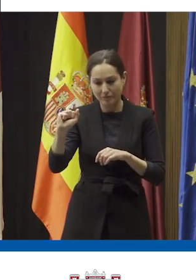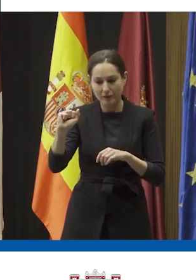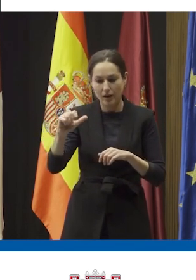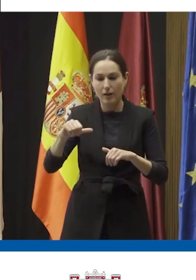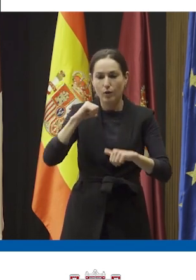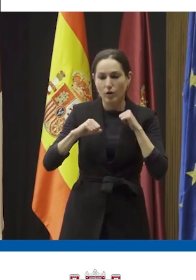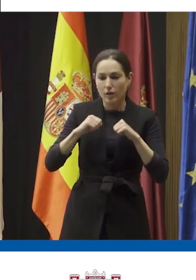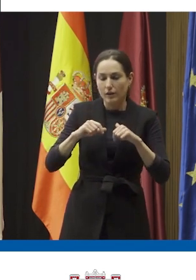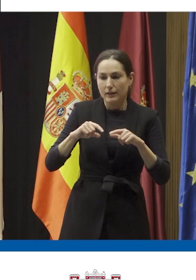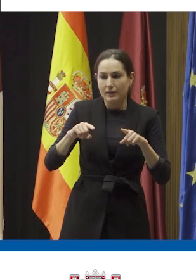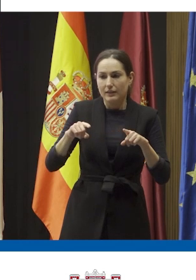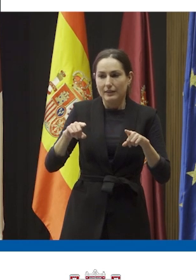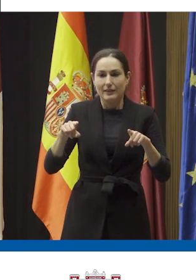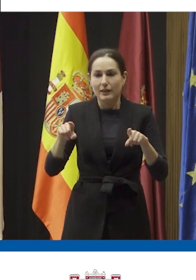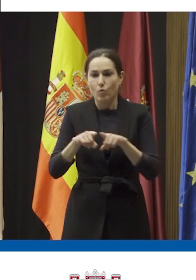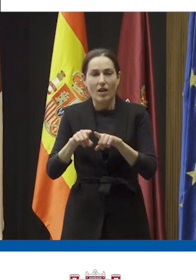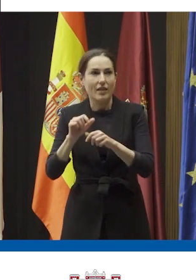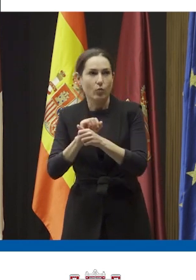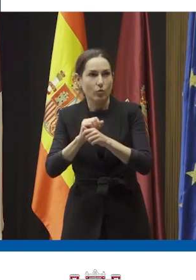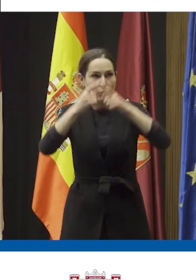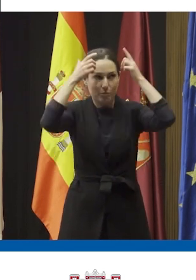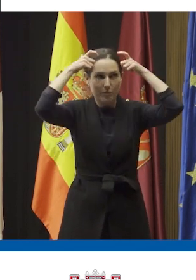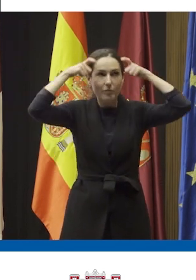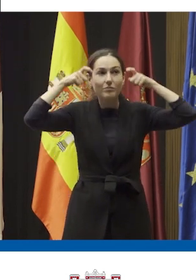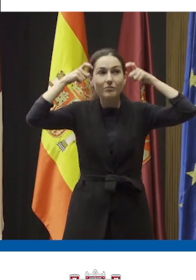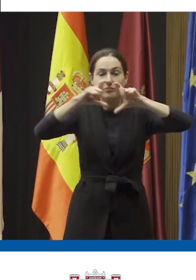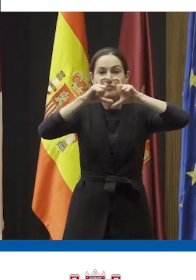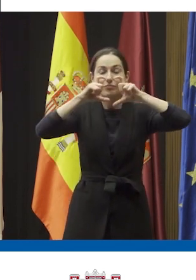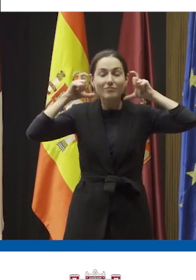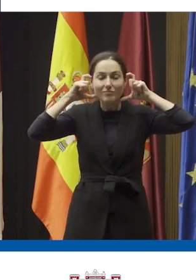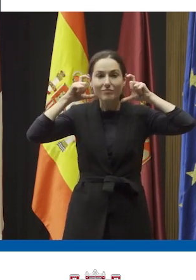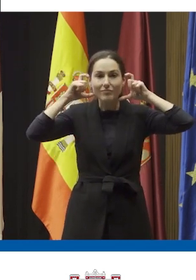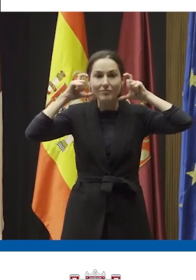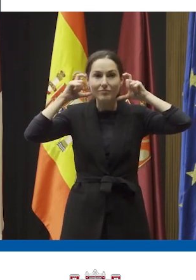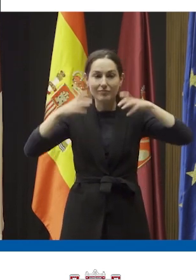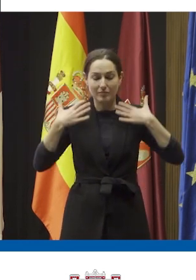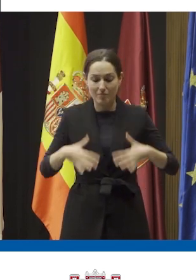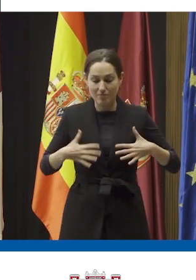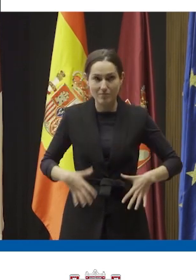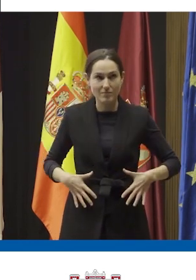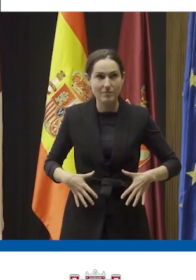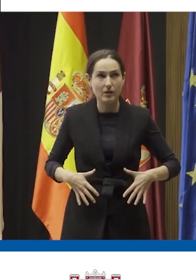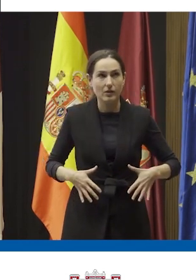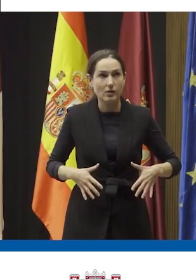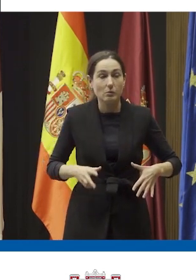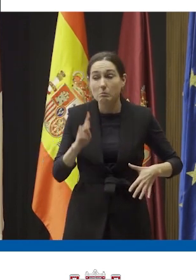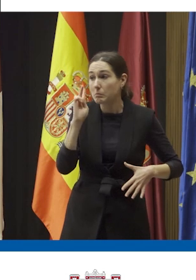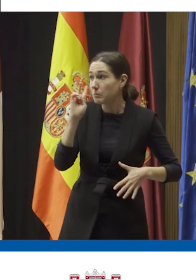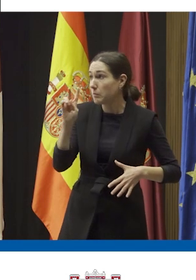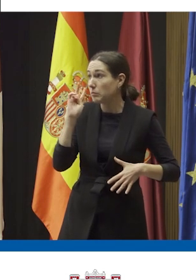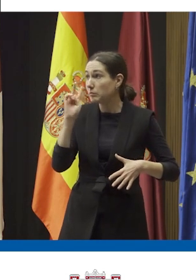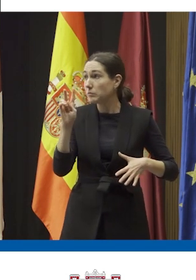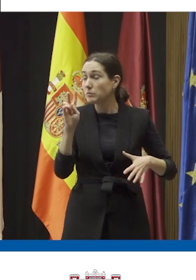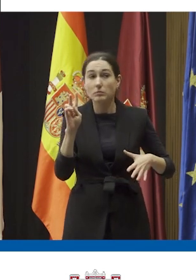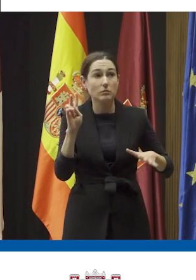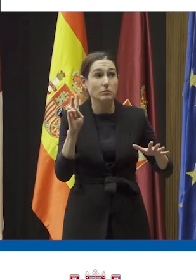delincuentes, con bata, gorro, mascarilla, y no se nos ve por ningún sitio,